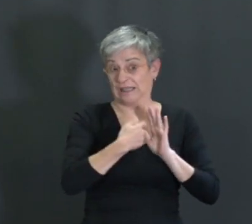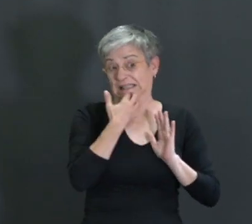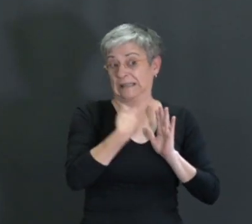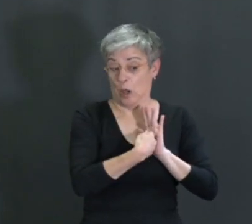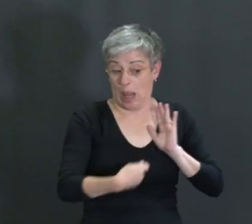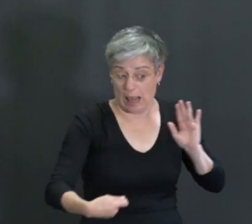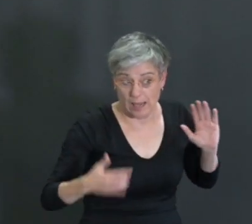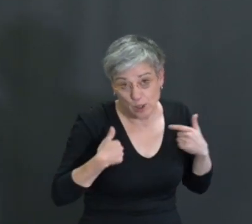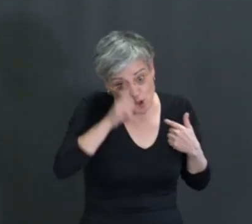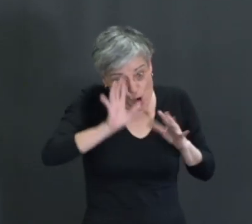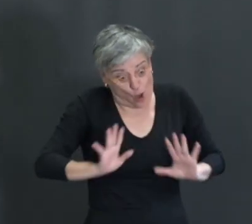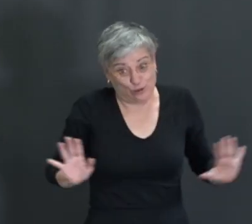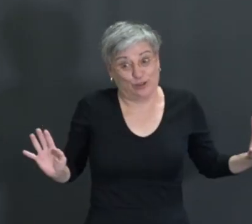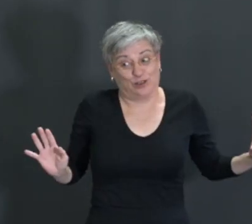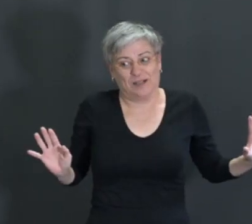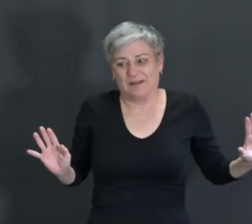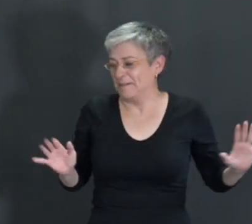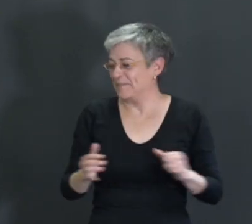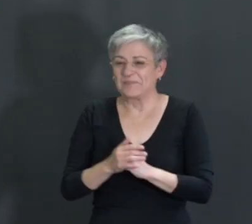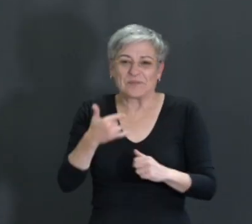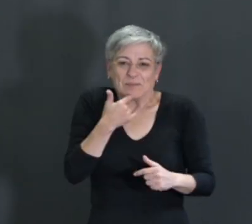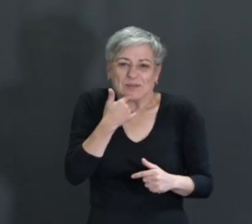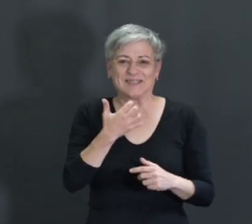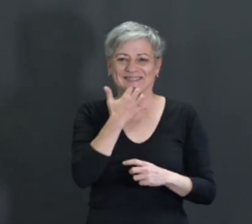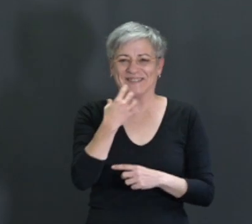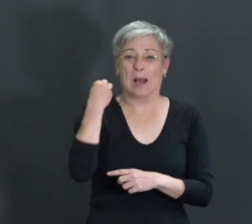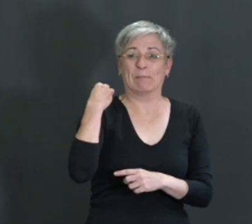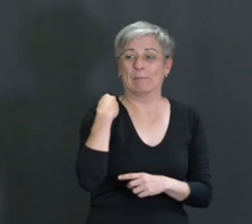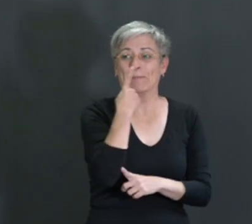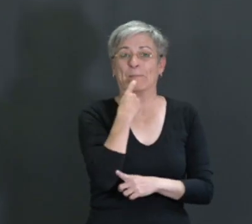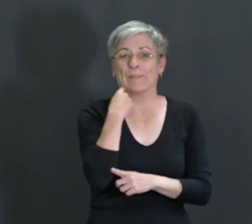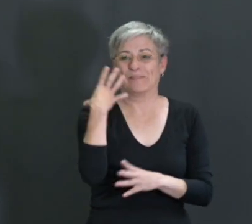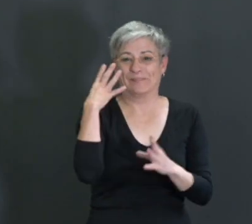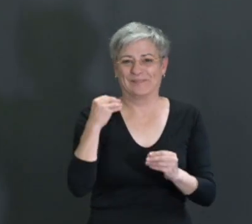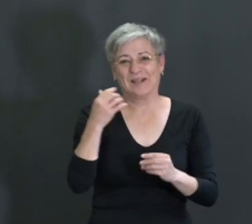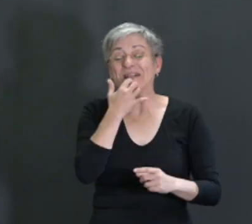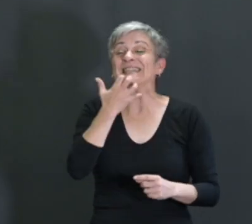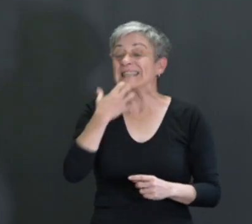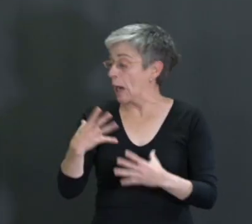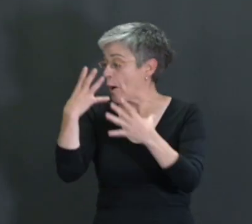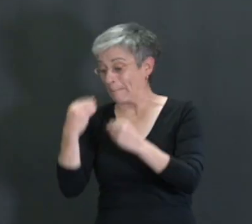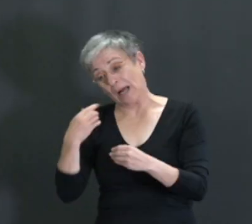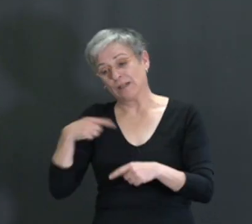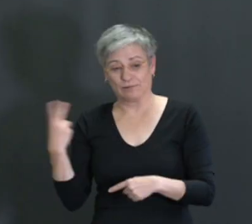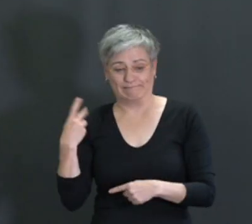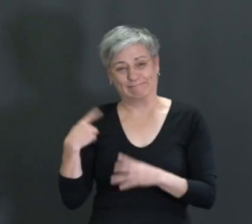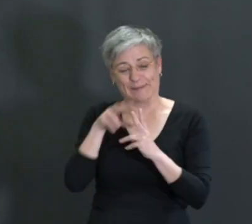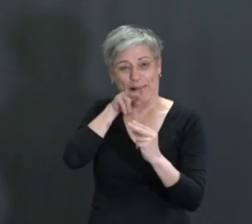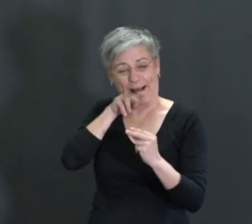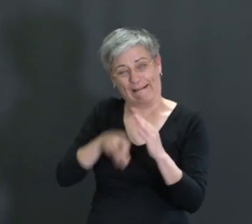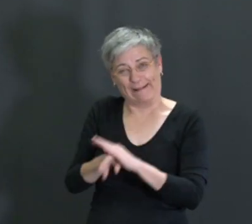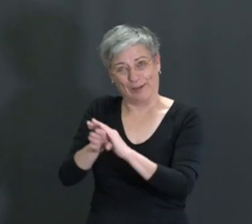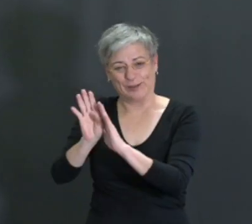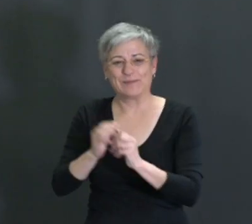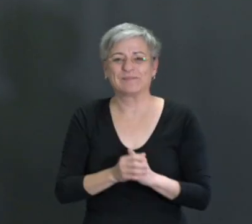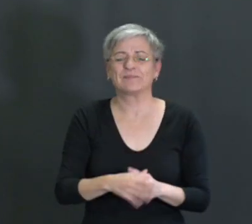mucho. Bueno, cuando nos haga la luz roja, pues que apaguen y seguimos hablando. A ver, has dicho